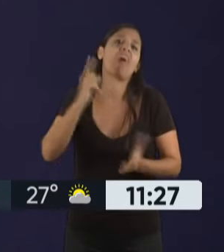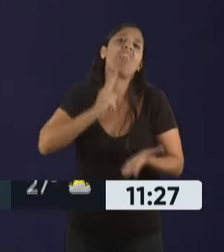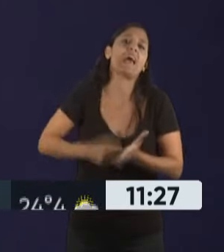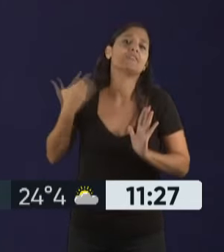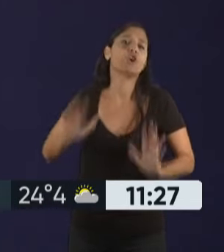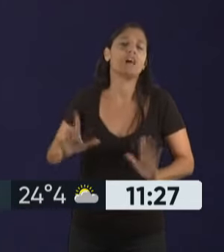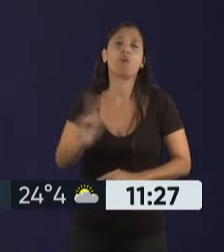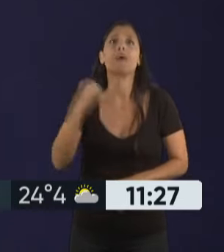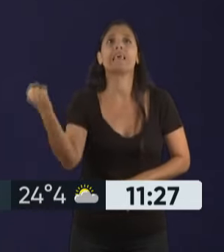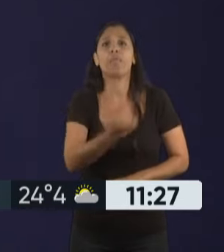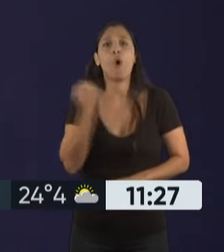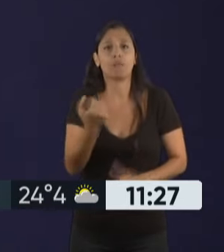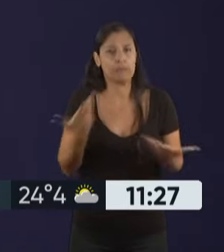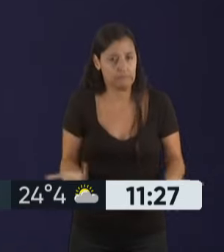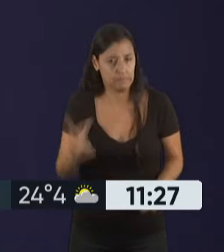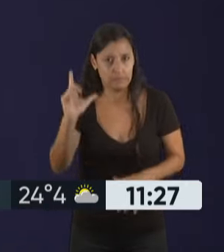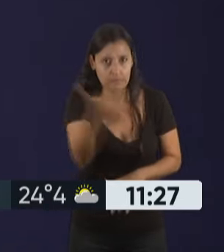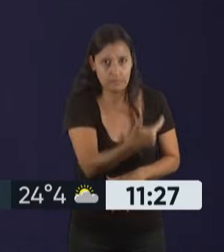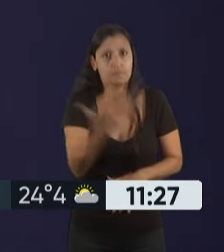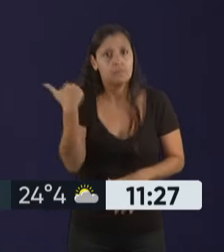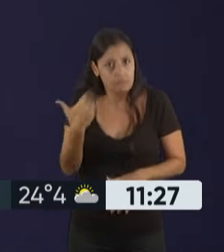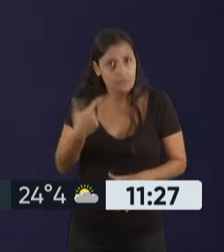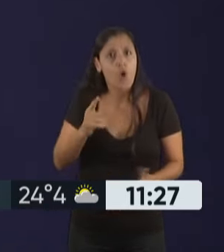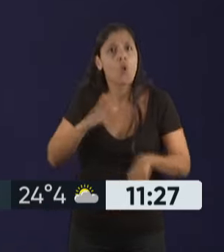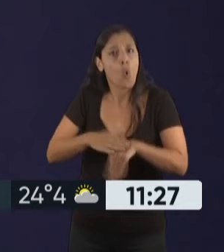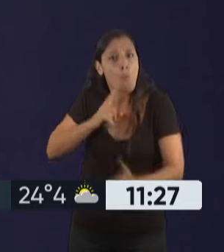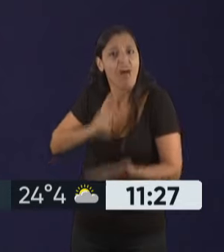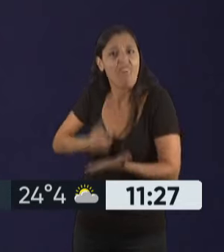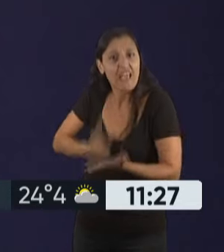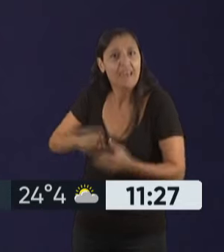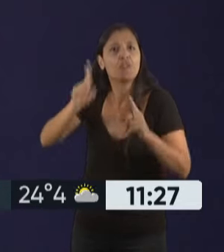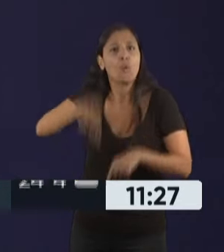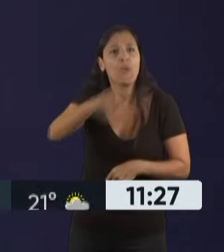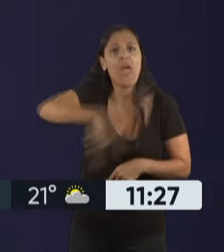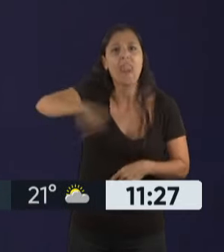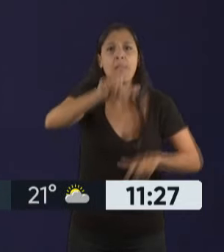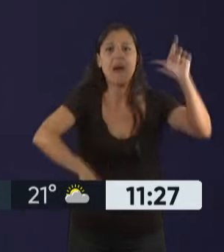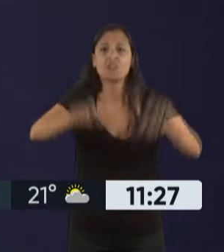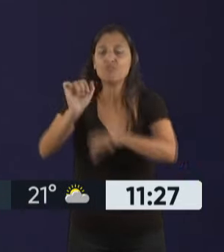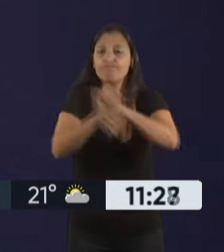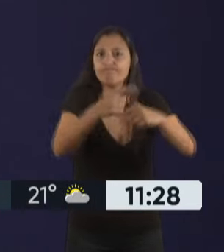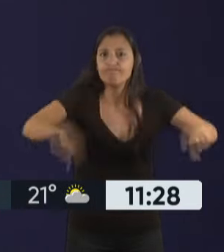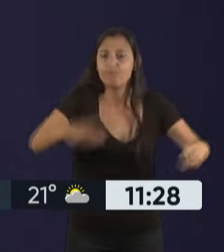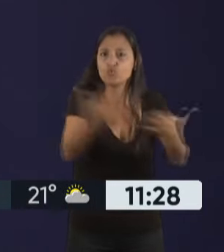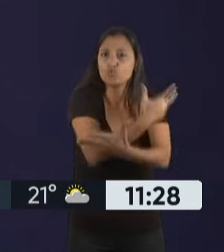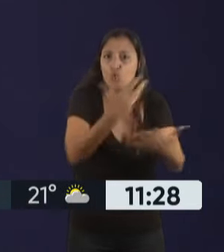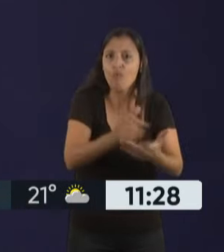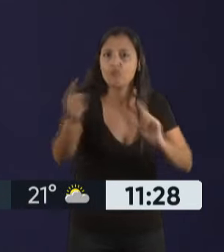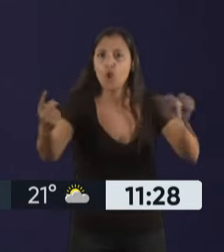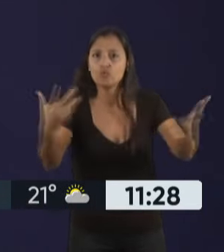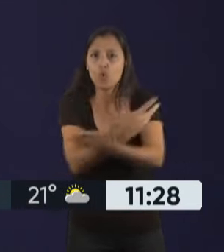no increíble cuando alguno Ellos nos han encerrado a todos durante un montón de tiempo y han generado eh mucha